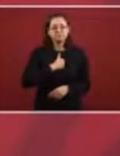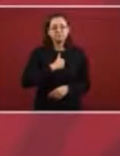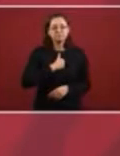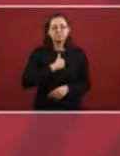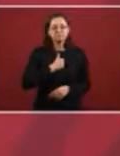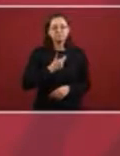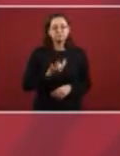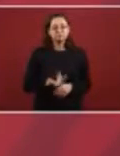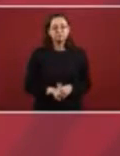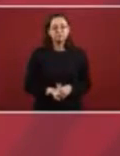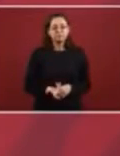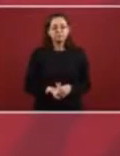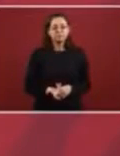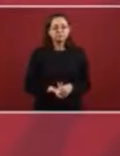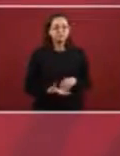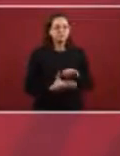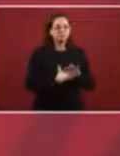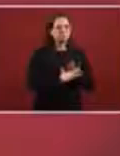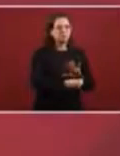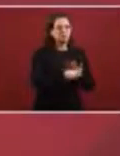se estableció